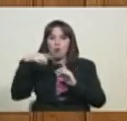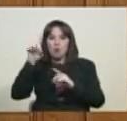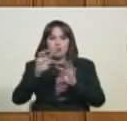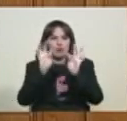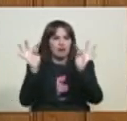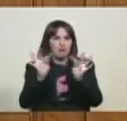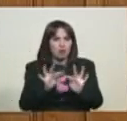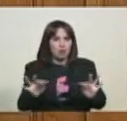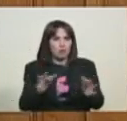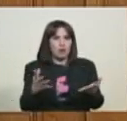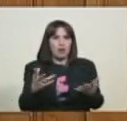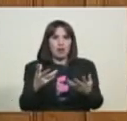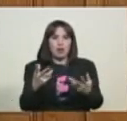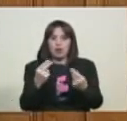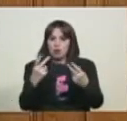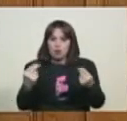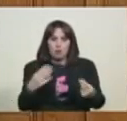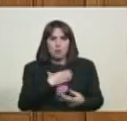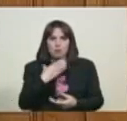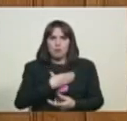No lo es y no lo será.